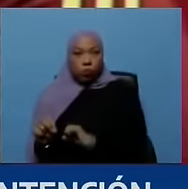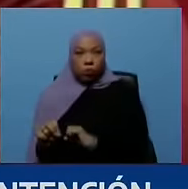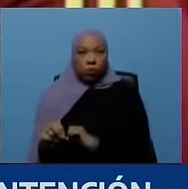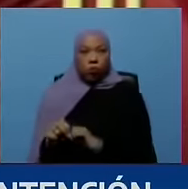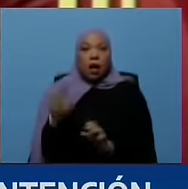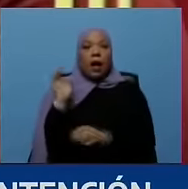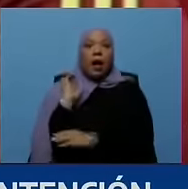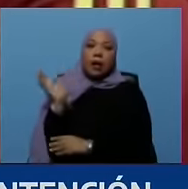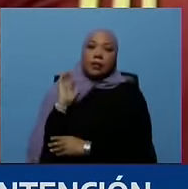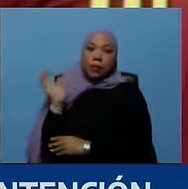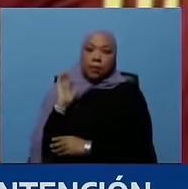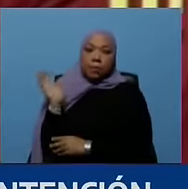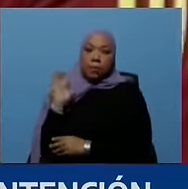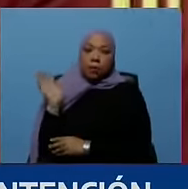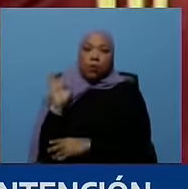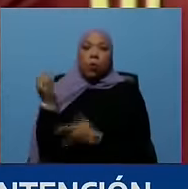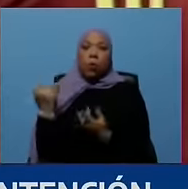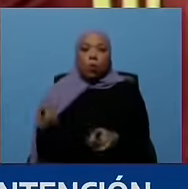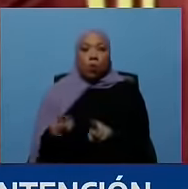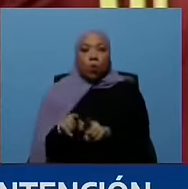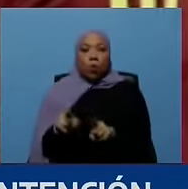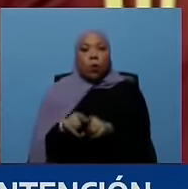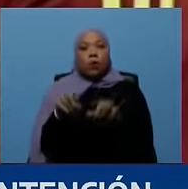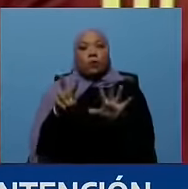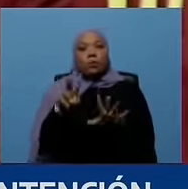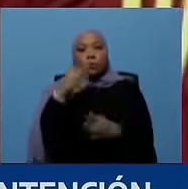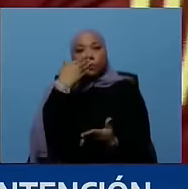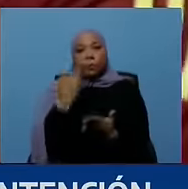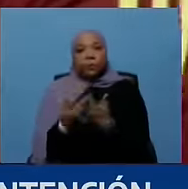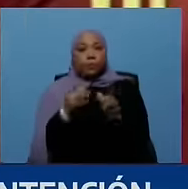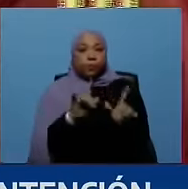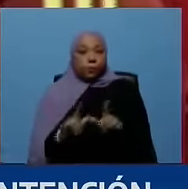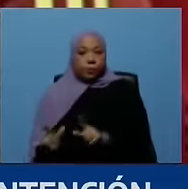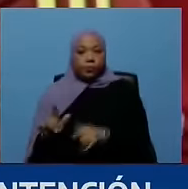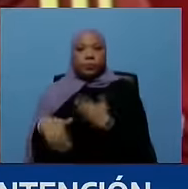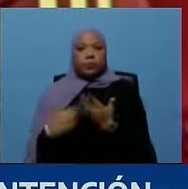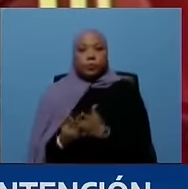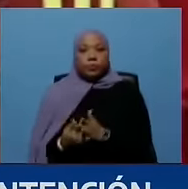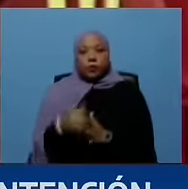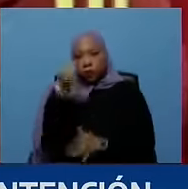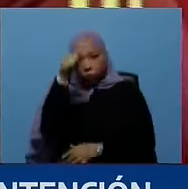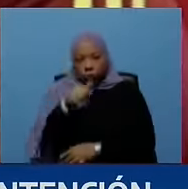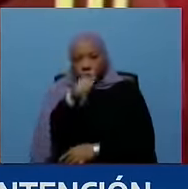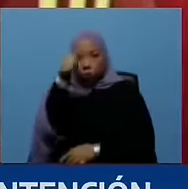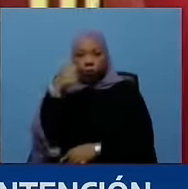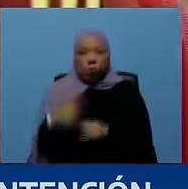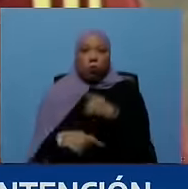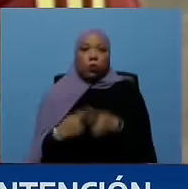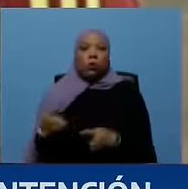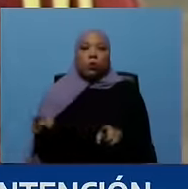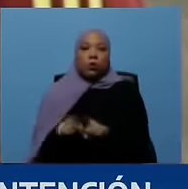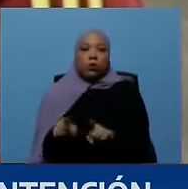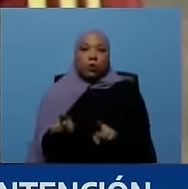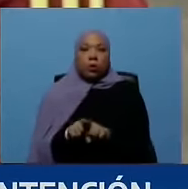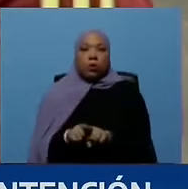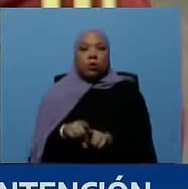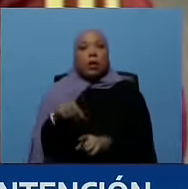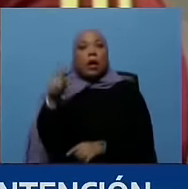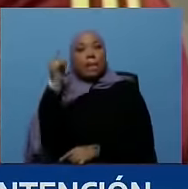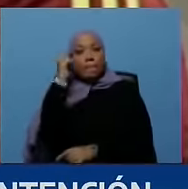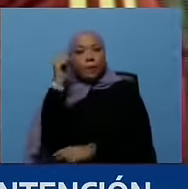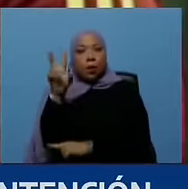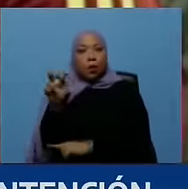3,892 asambleas realizadas, donde ya la gente tiene sus 7 proyectos listos para el domingo ir a la consulta popular. Es decir, hasta el día